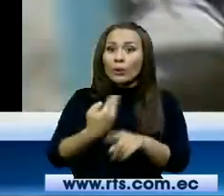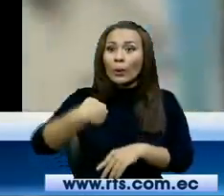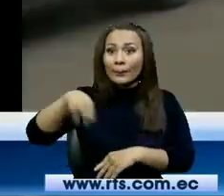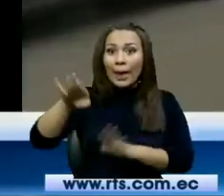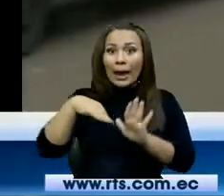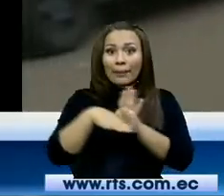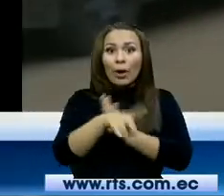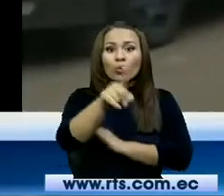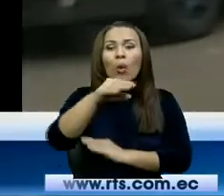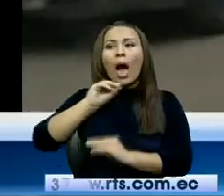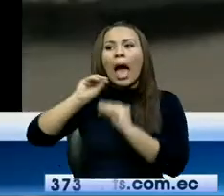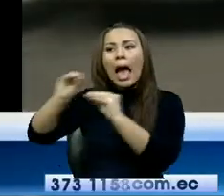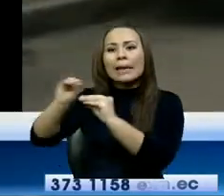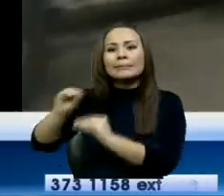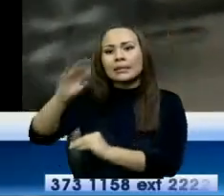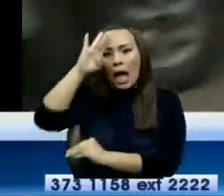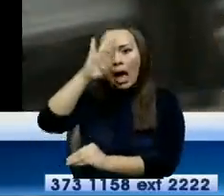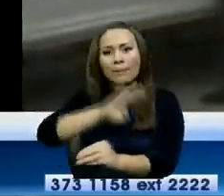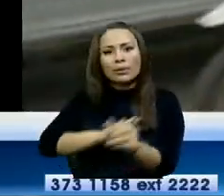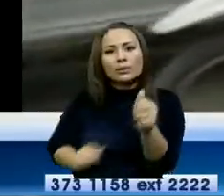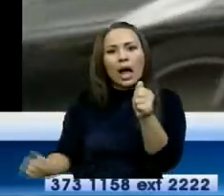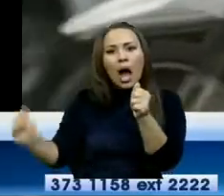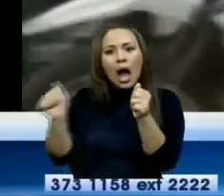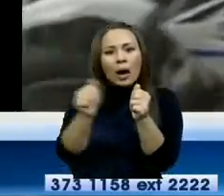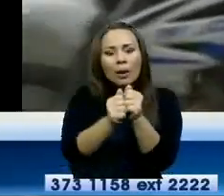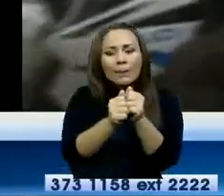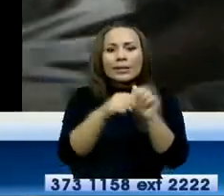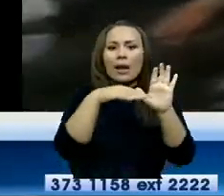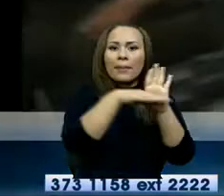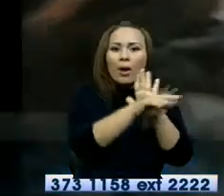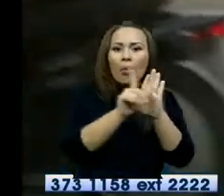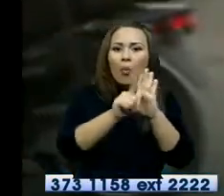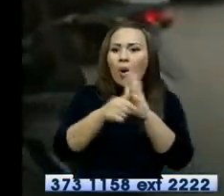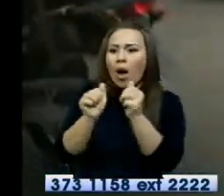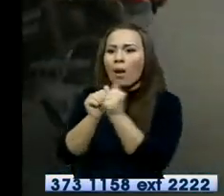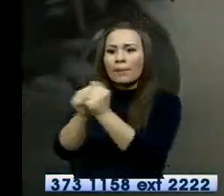gratuitamente la policía de traslado de valores. Informó Roselena Vázquez.